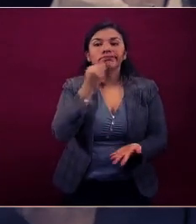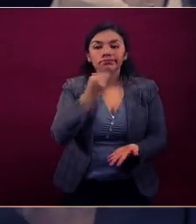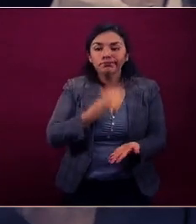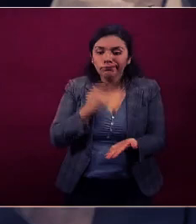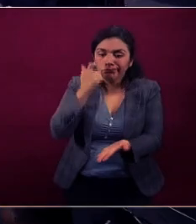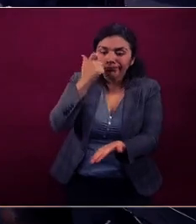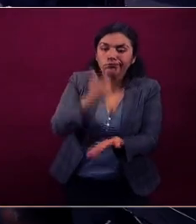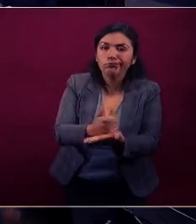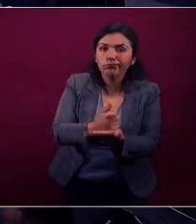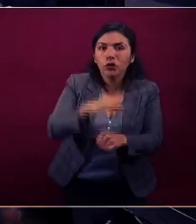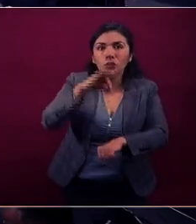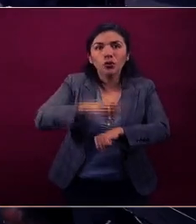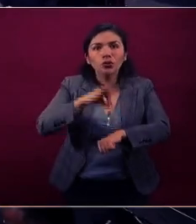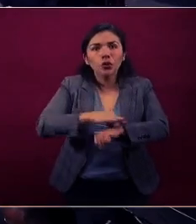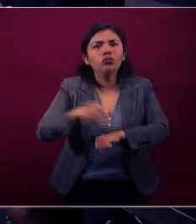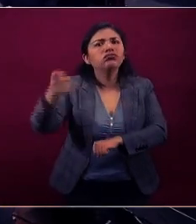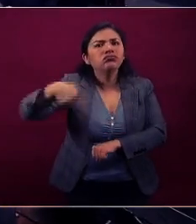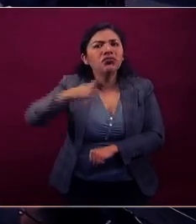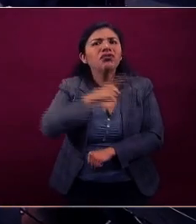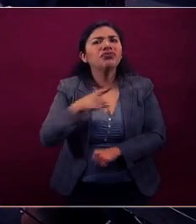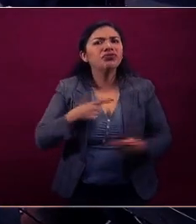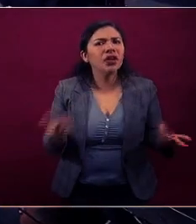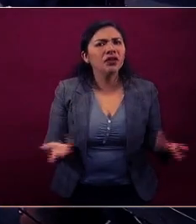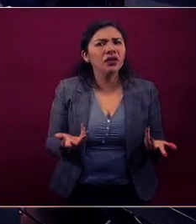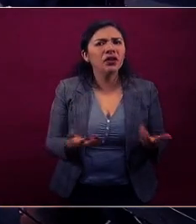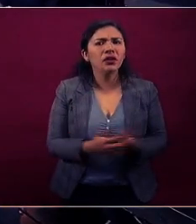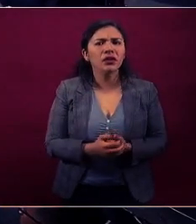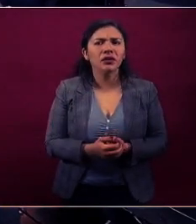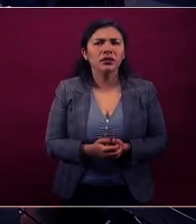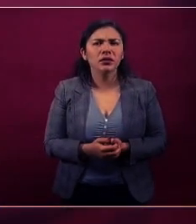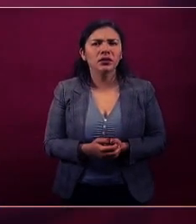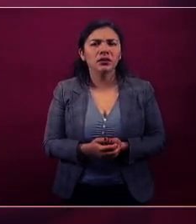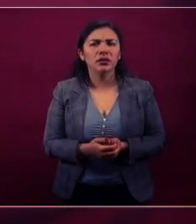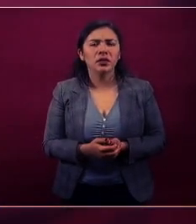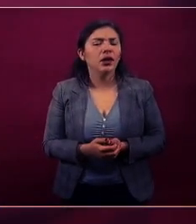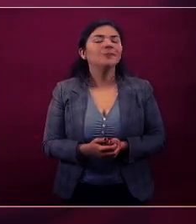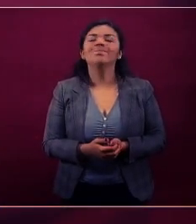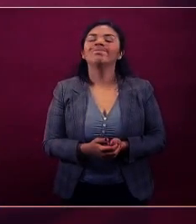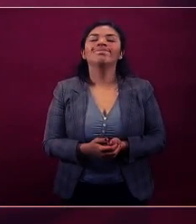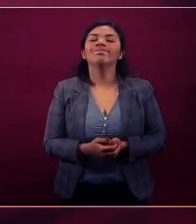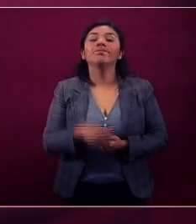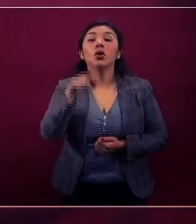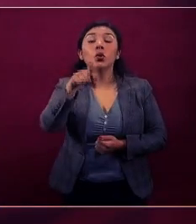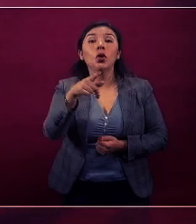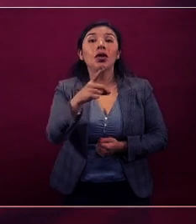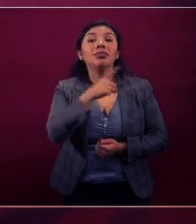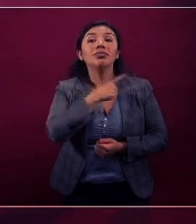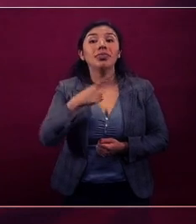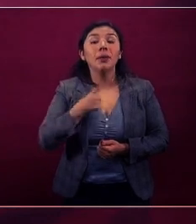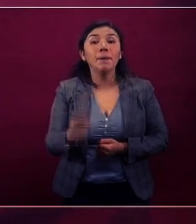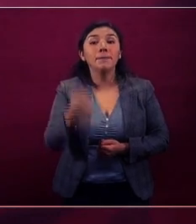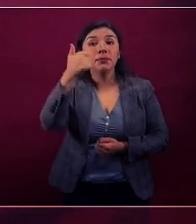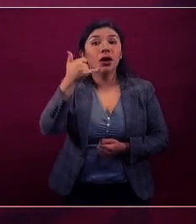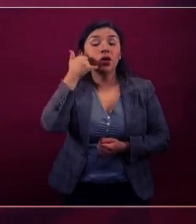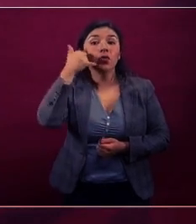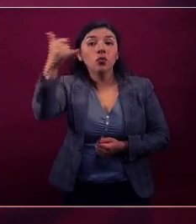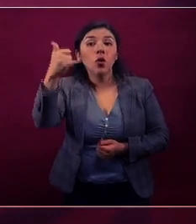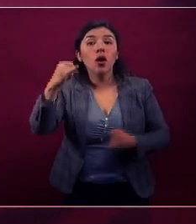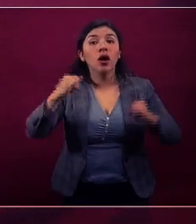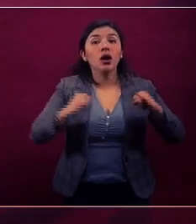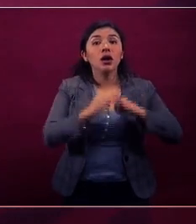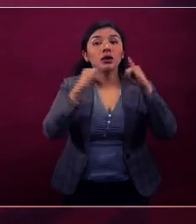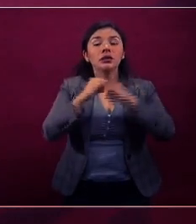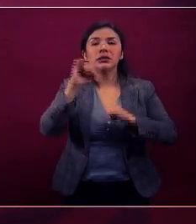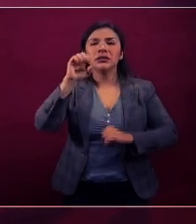la atención, ¿qué tienen que hacer? Bueno, es que no puedes ir, funciona de otra manera, tienes que hablar por teléfono con la institución,